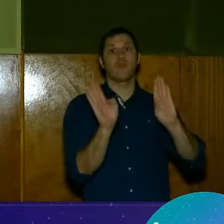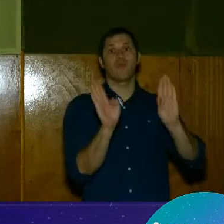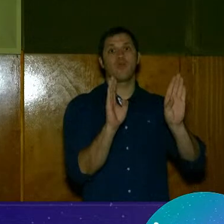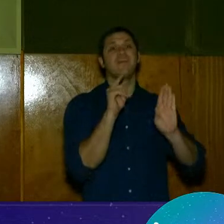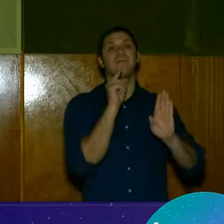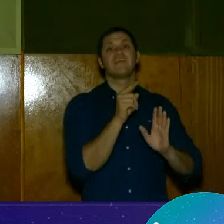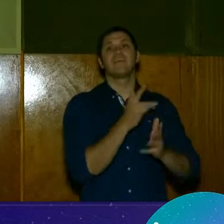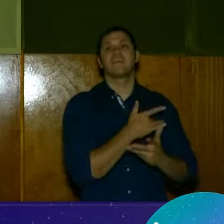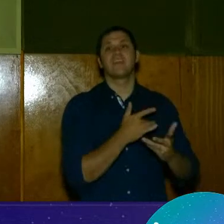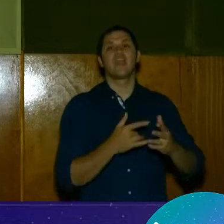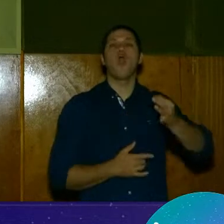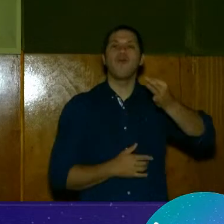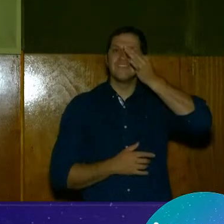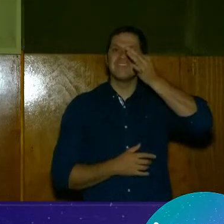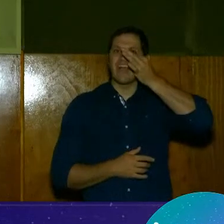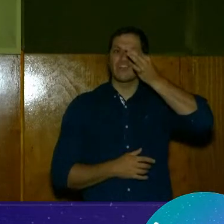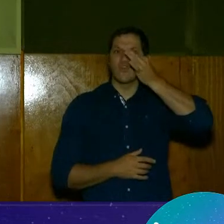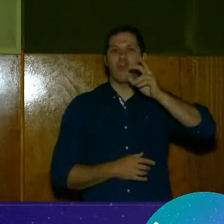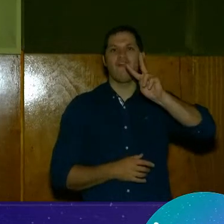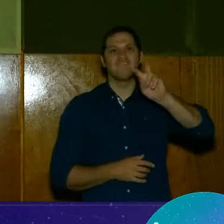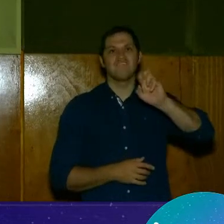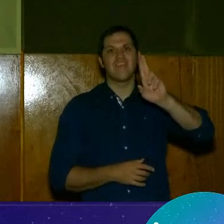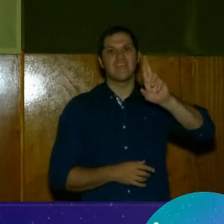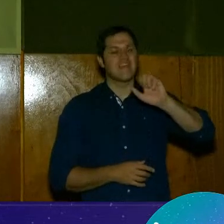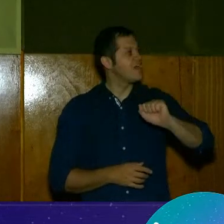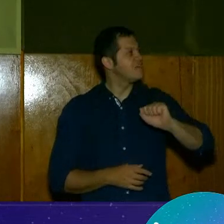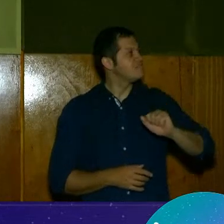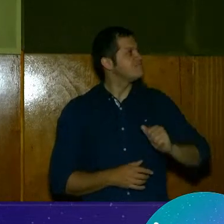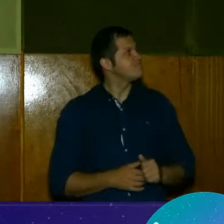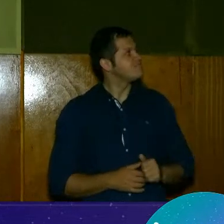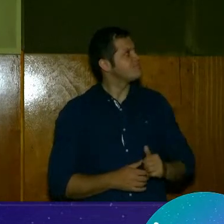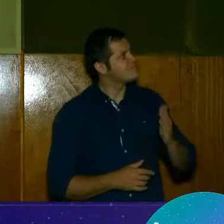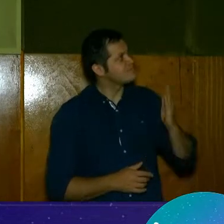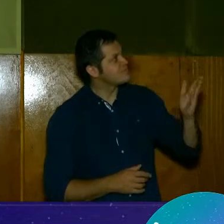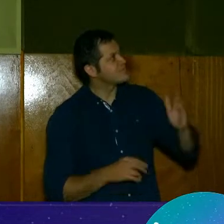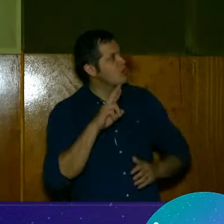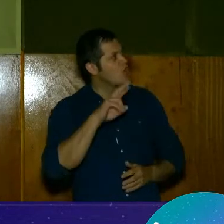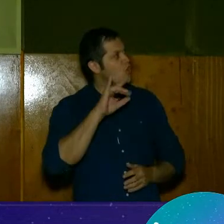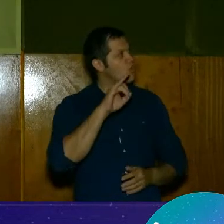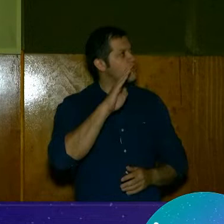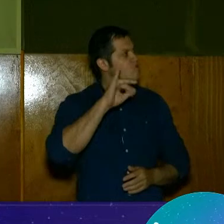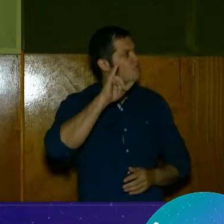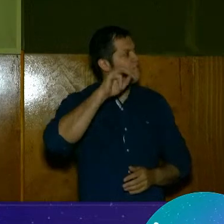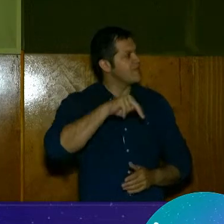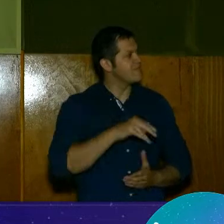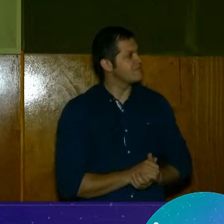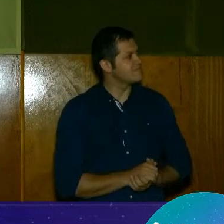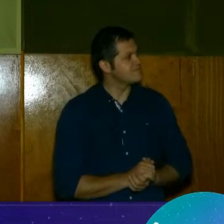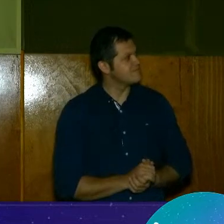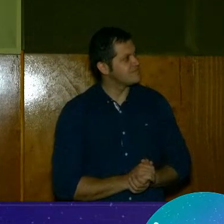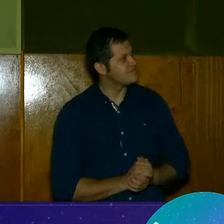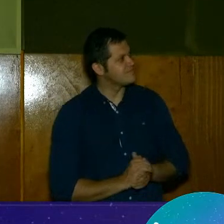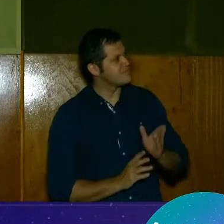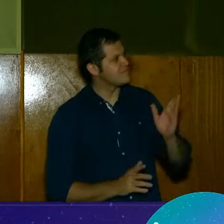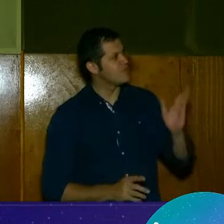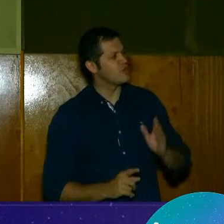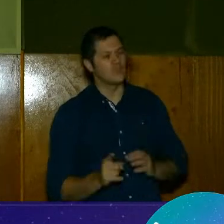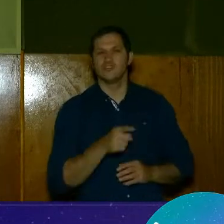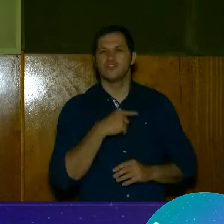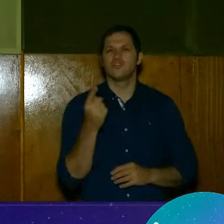menos en nuestro país es que nosotros vamos a tener acá un telescopio construido por unas instituciones estadounidenses